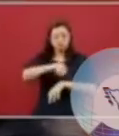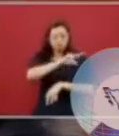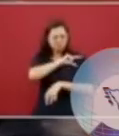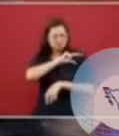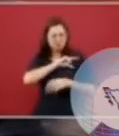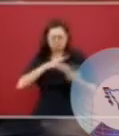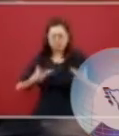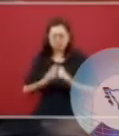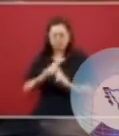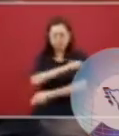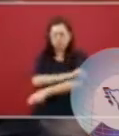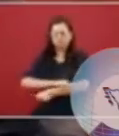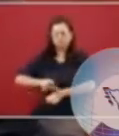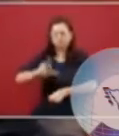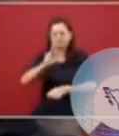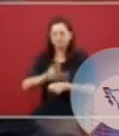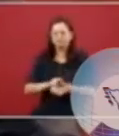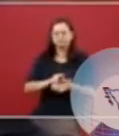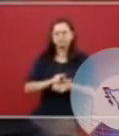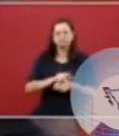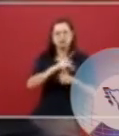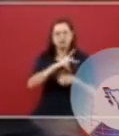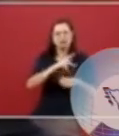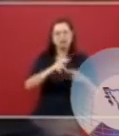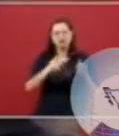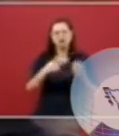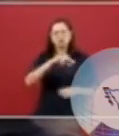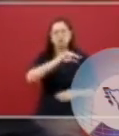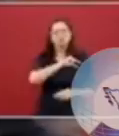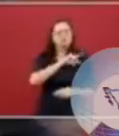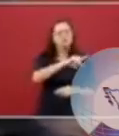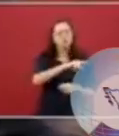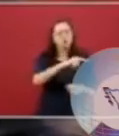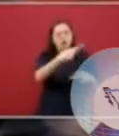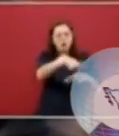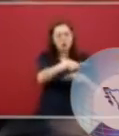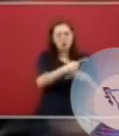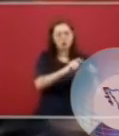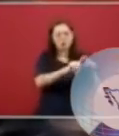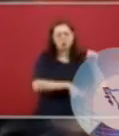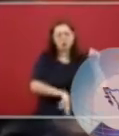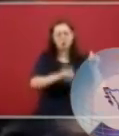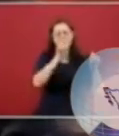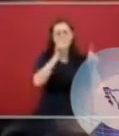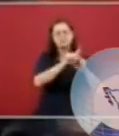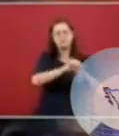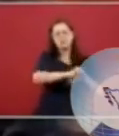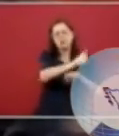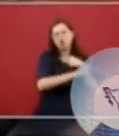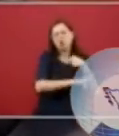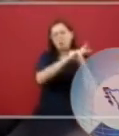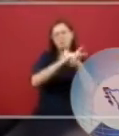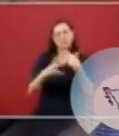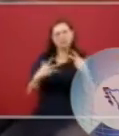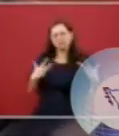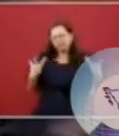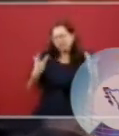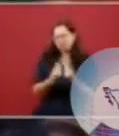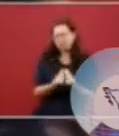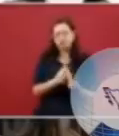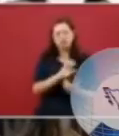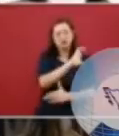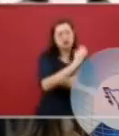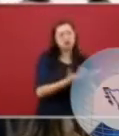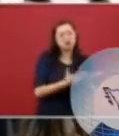privado, nacional y extranjero. Los contratos que se están